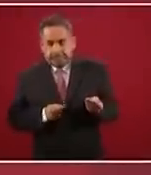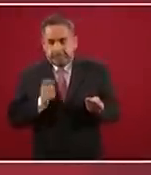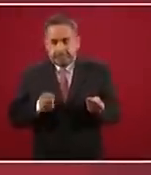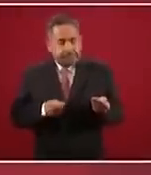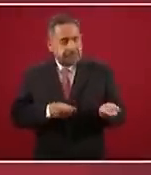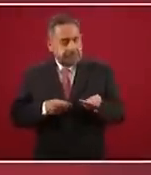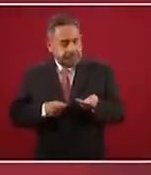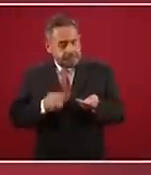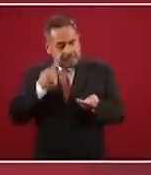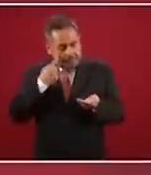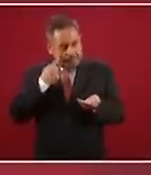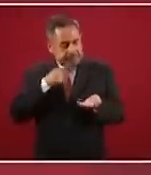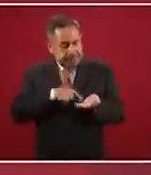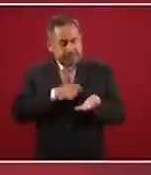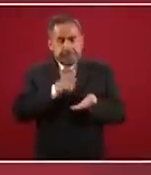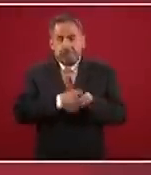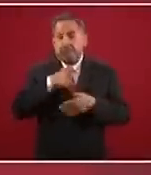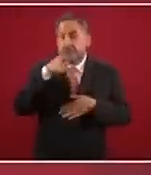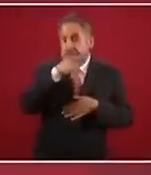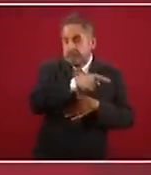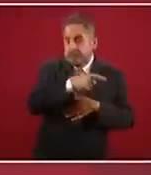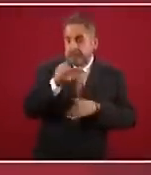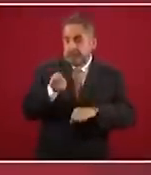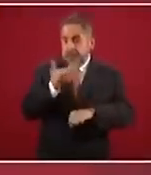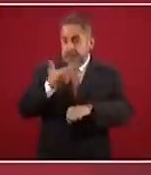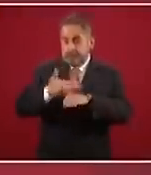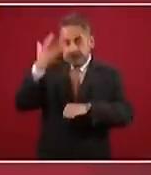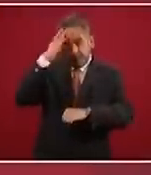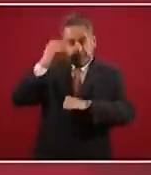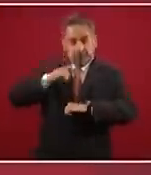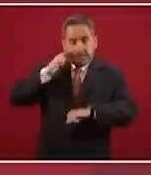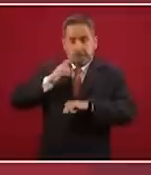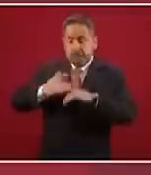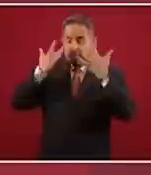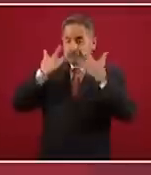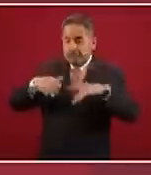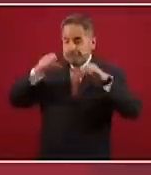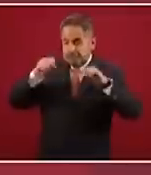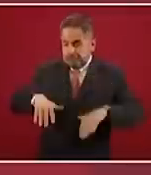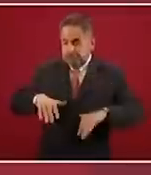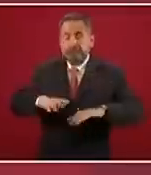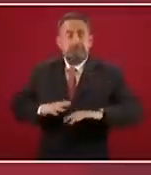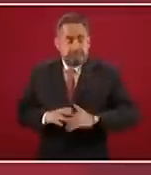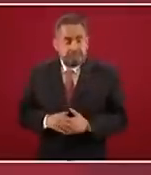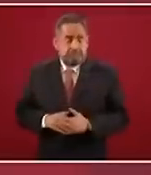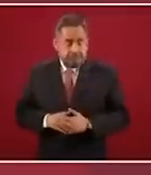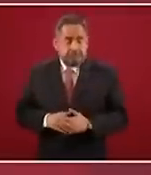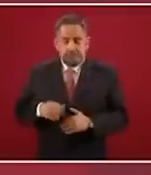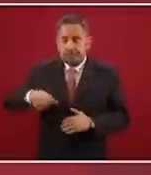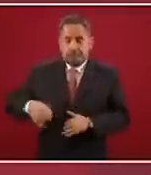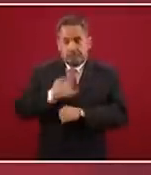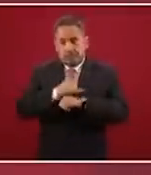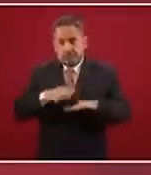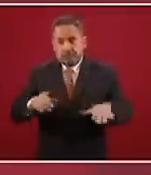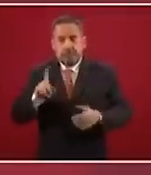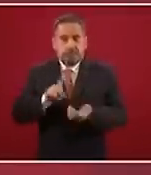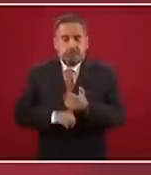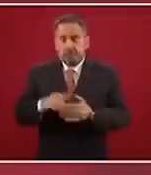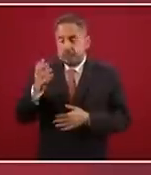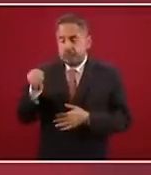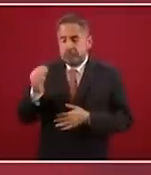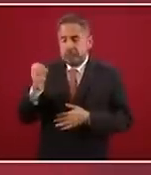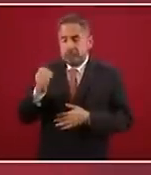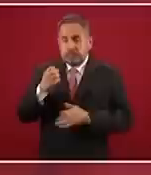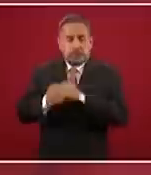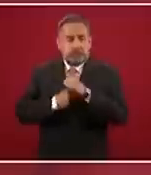dimos constancia de la renuncia del secretario general. Como aquí informamos en un inicio, el 9 de octubre de